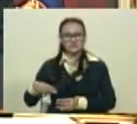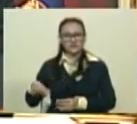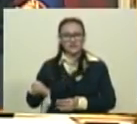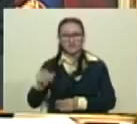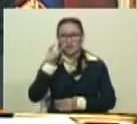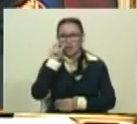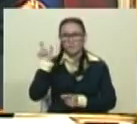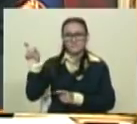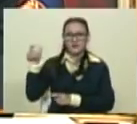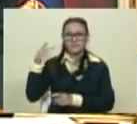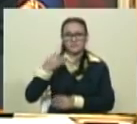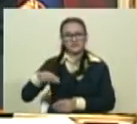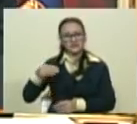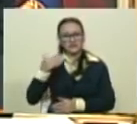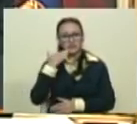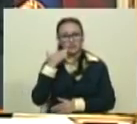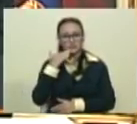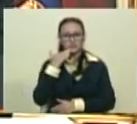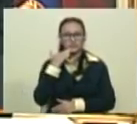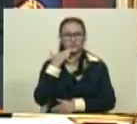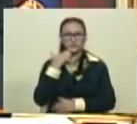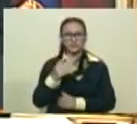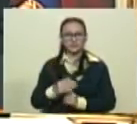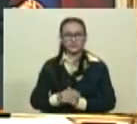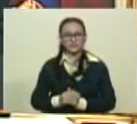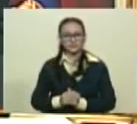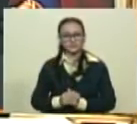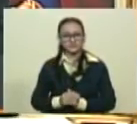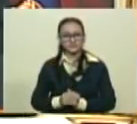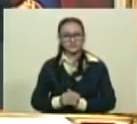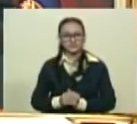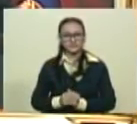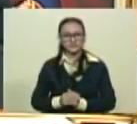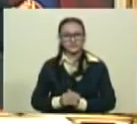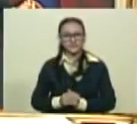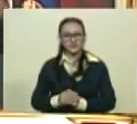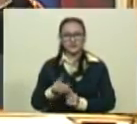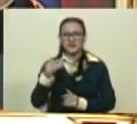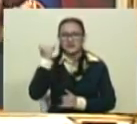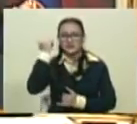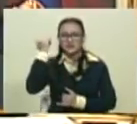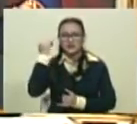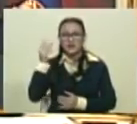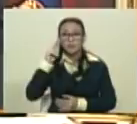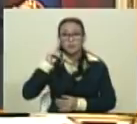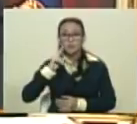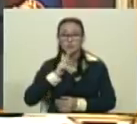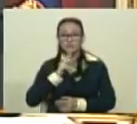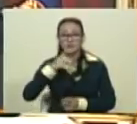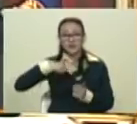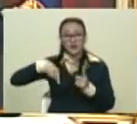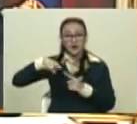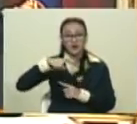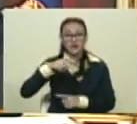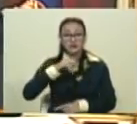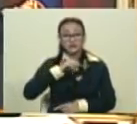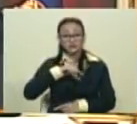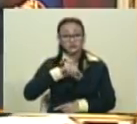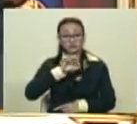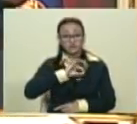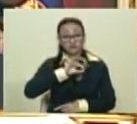Trump y la procedencia, la condición y la ideología bolivariana,